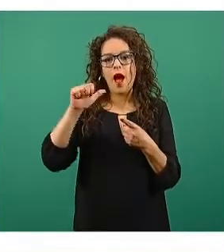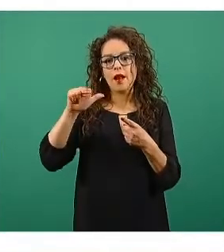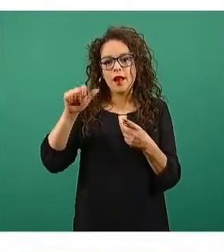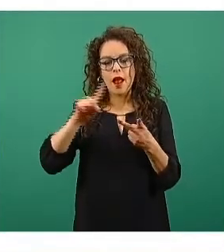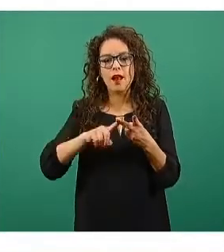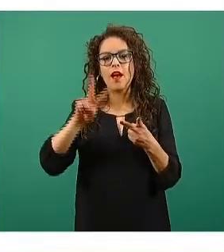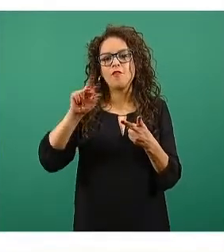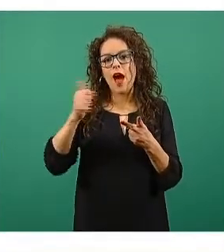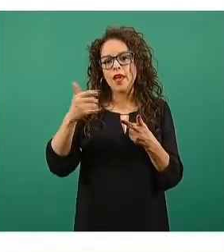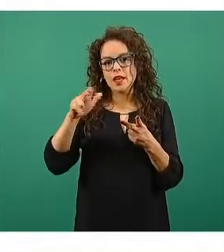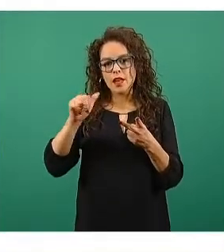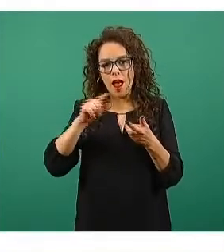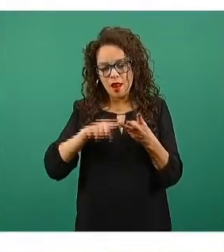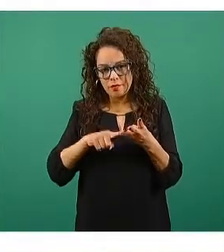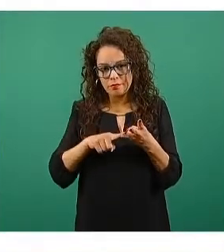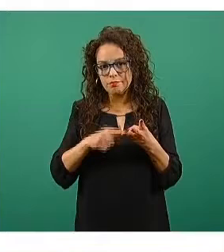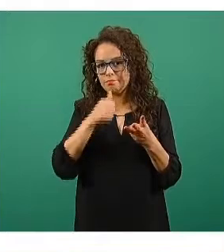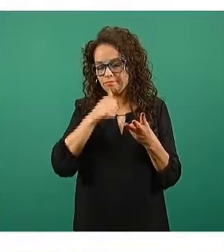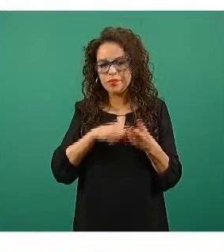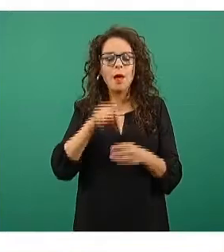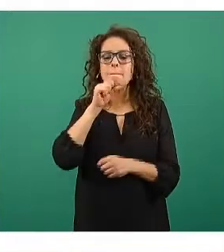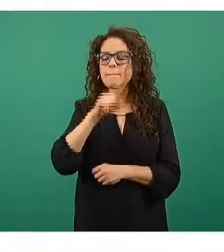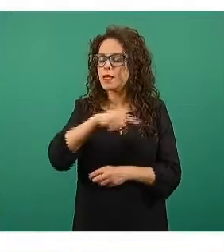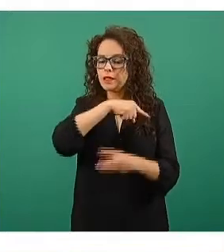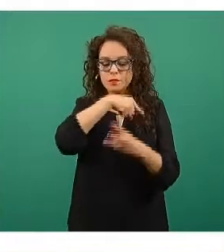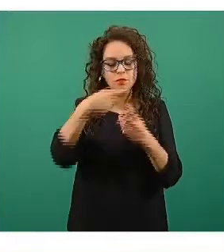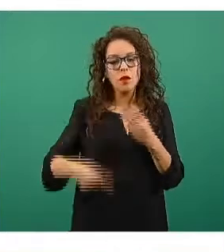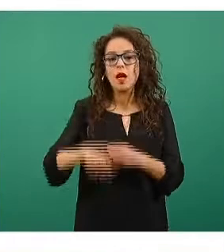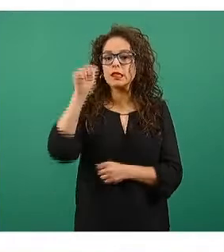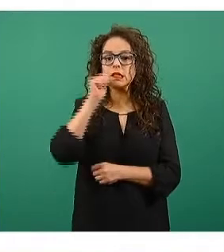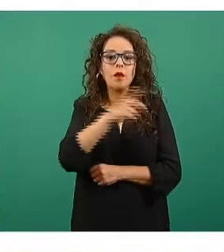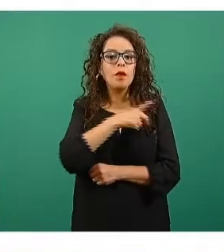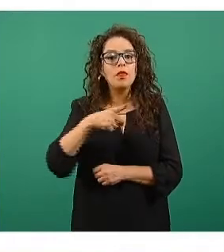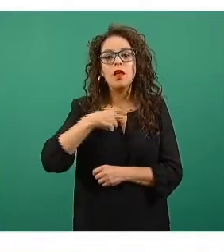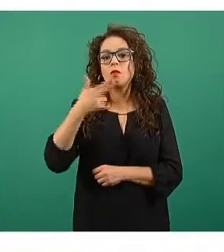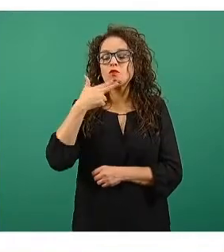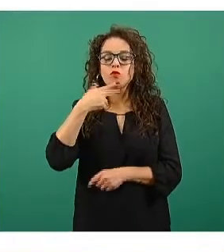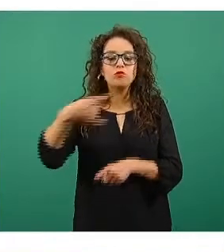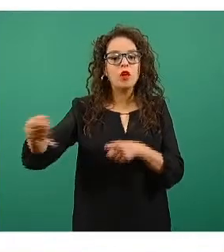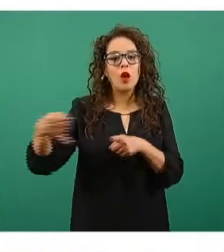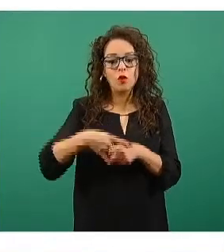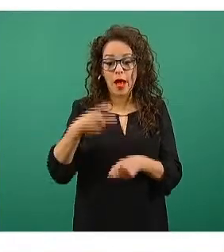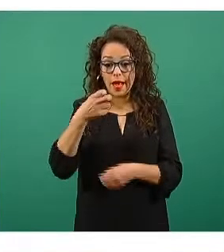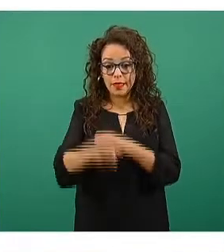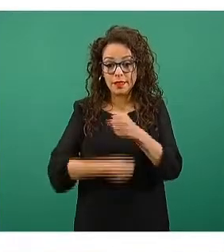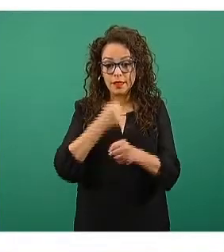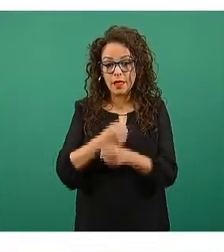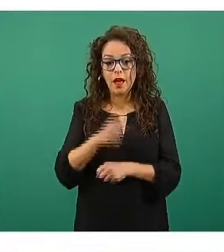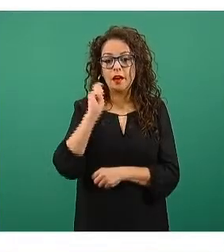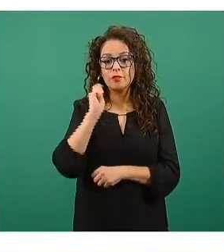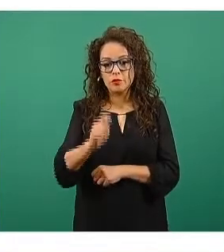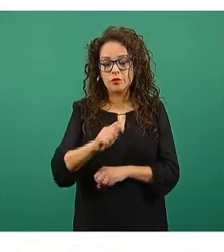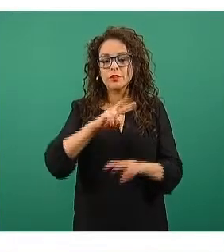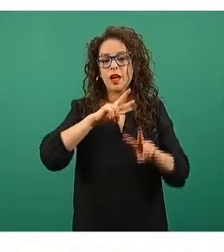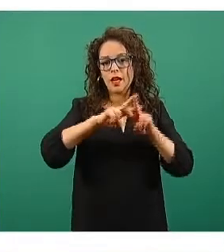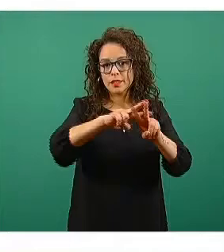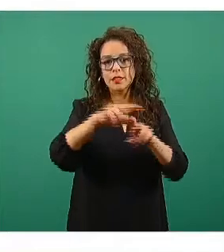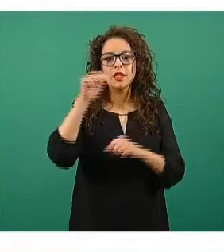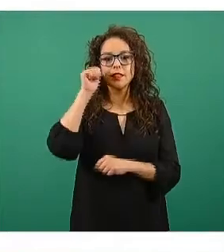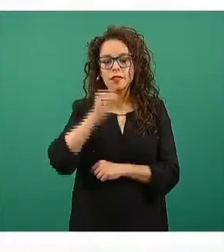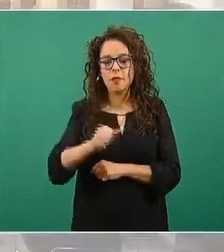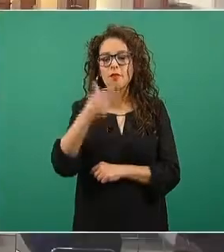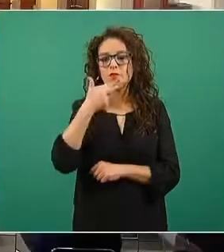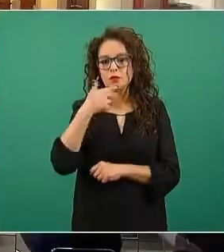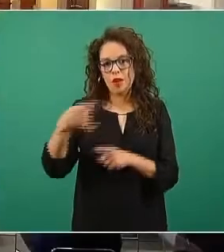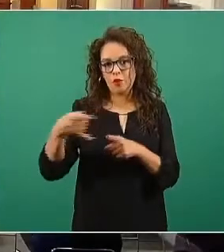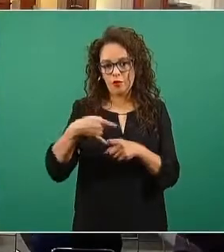condones deben usarse siempre y por ello es para la campaña de este año el hashtag Siempre Condón. La que sigue,